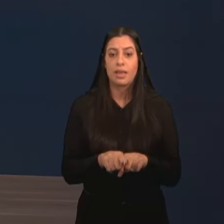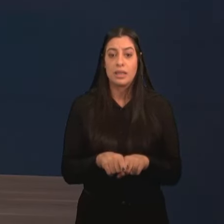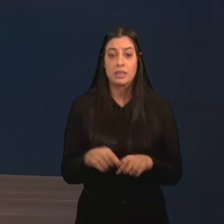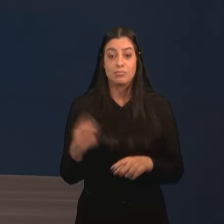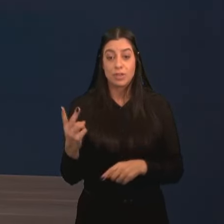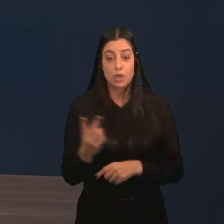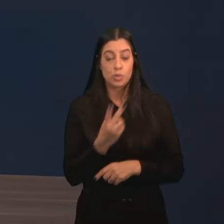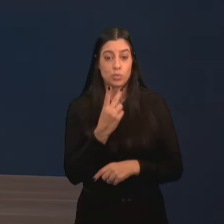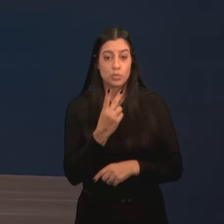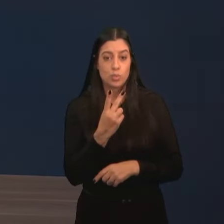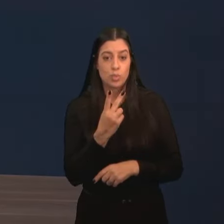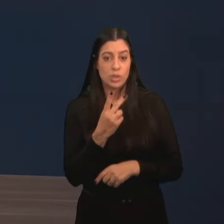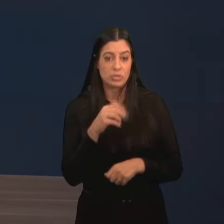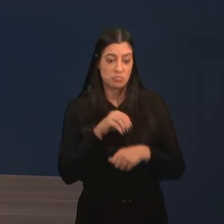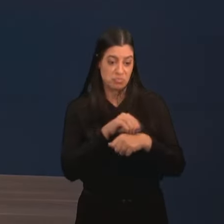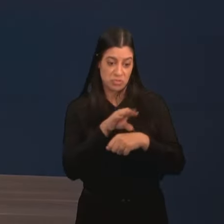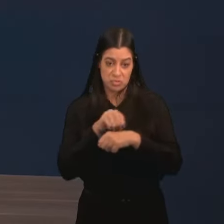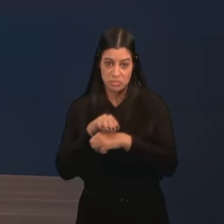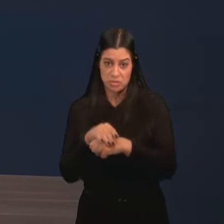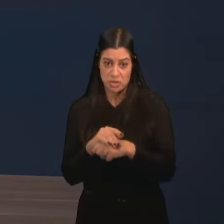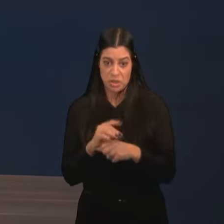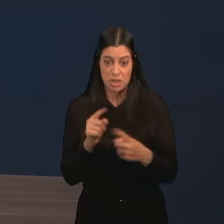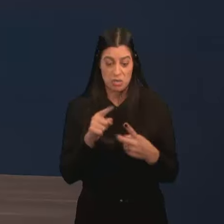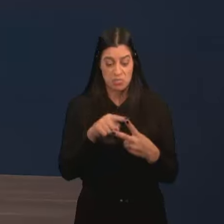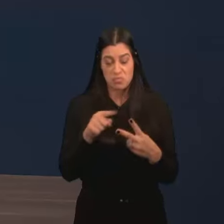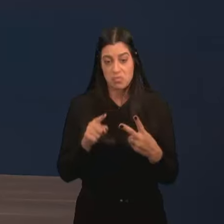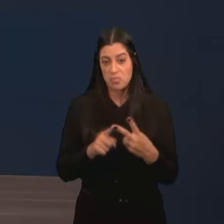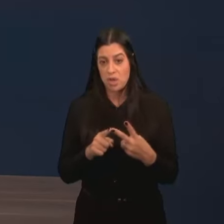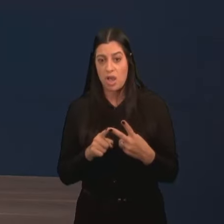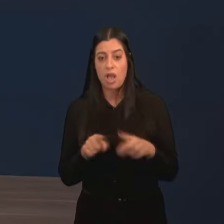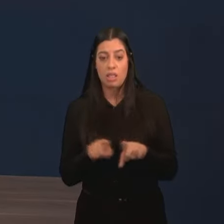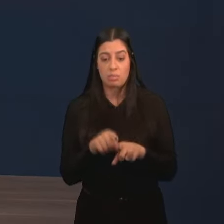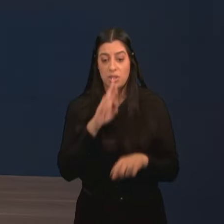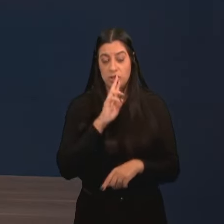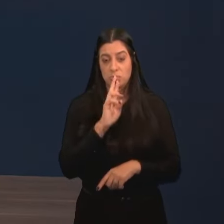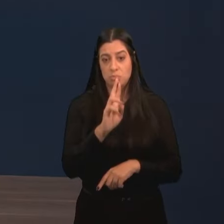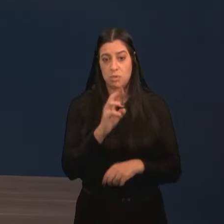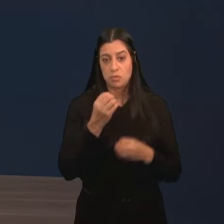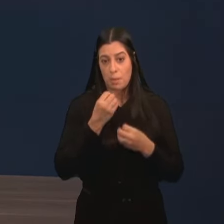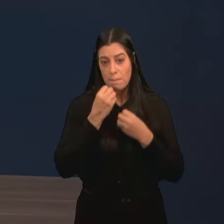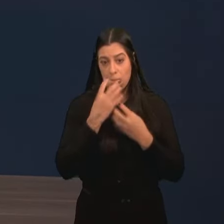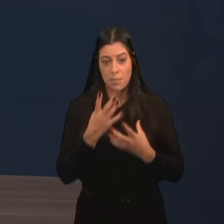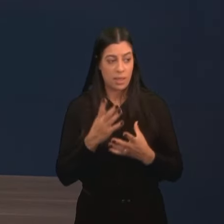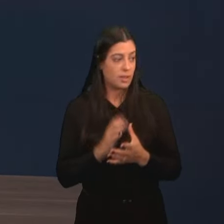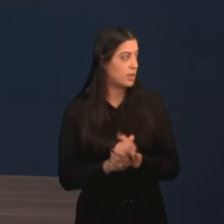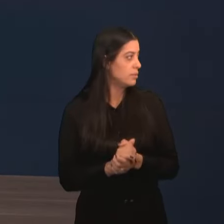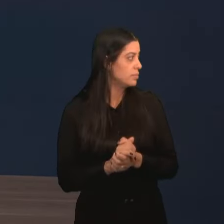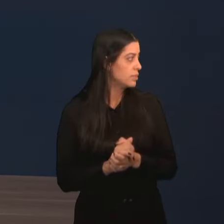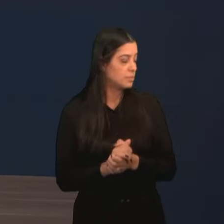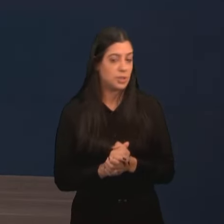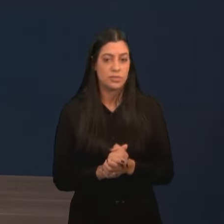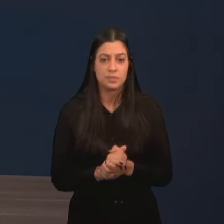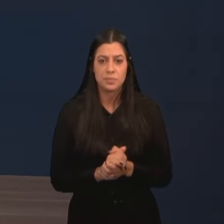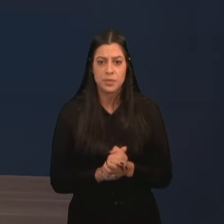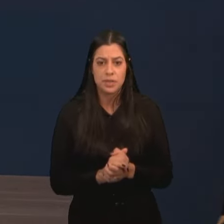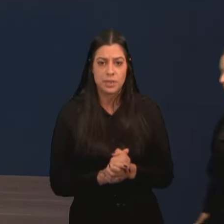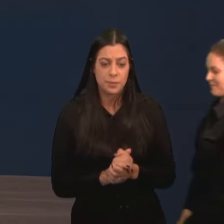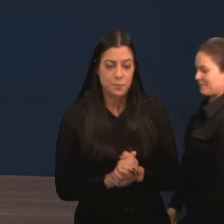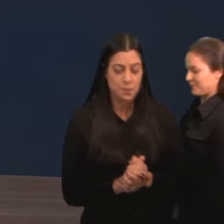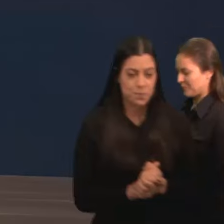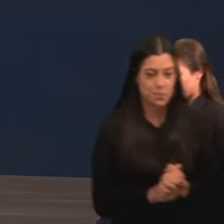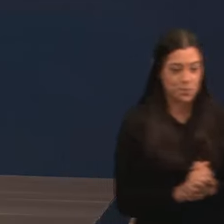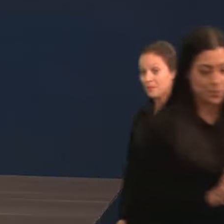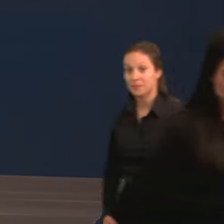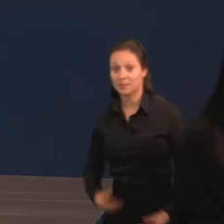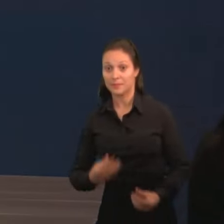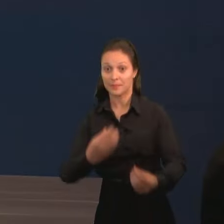dos sugerencias. Él habló sobre algo muy práctico, y responder ciertas críticas